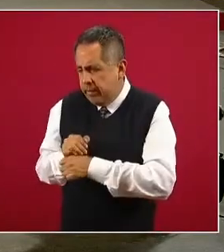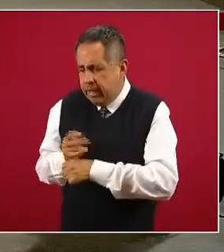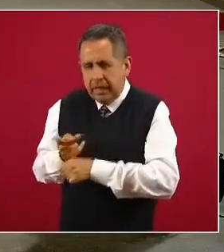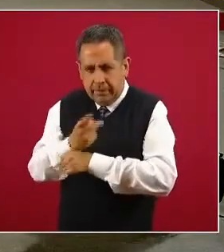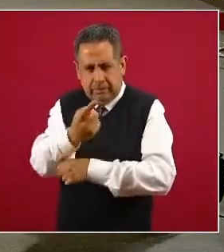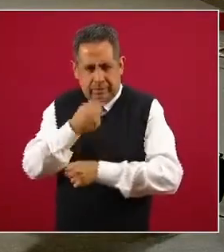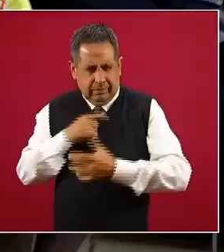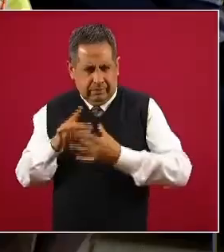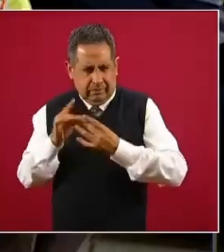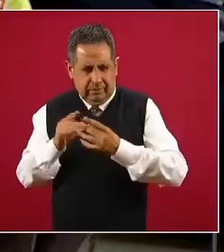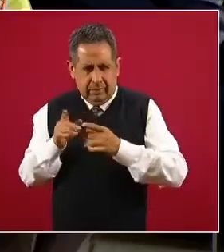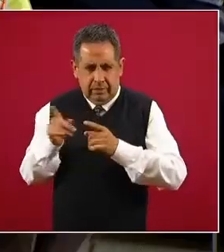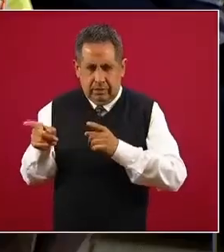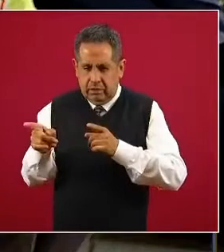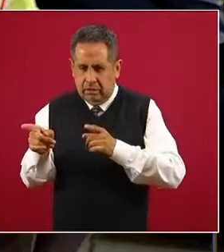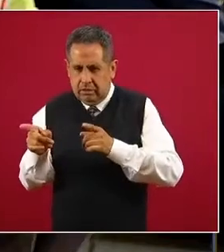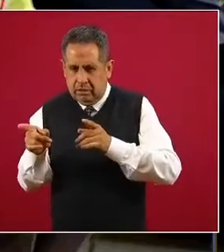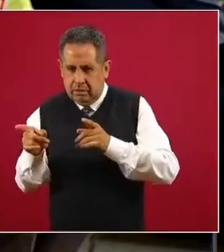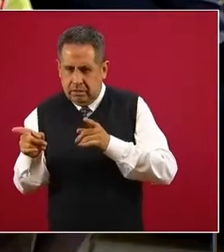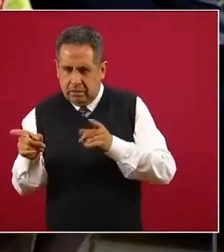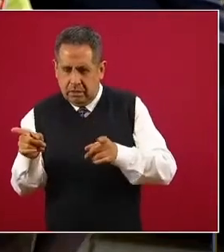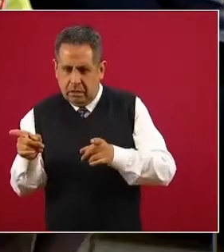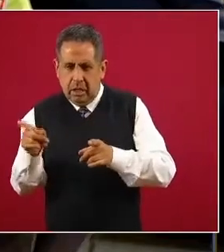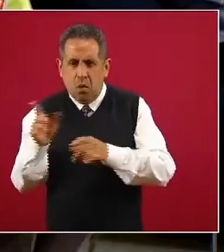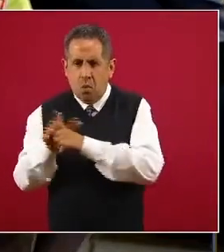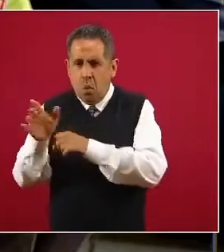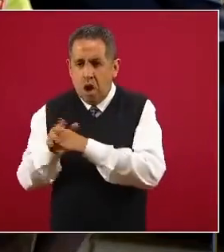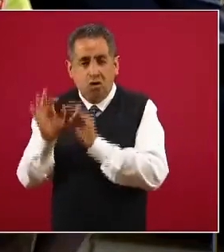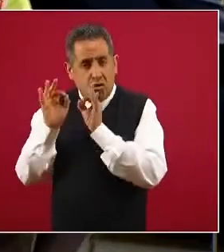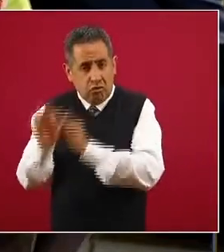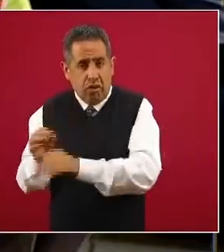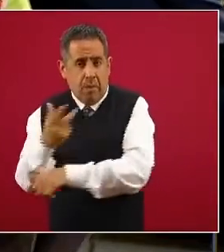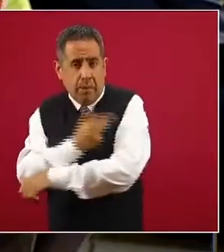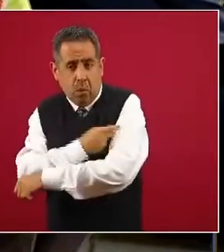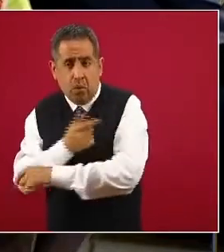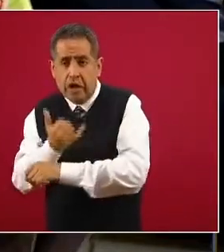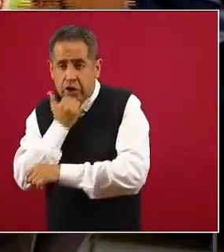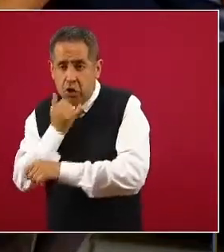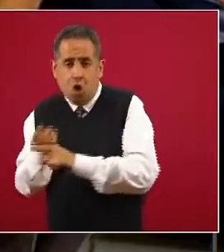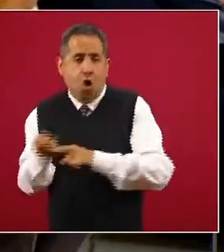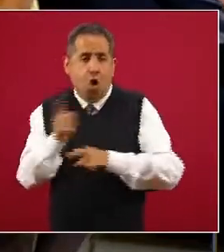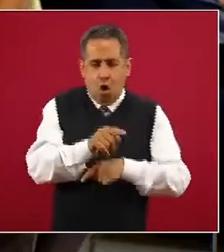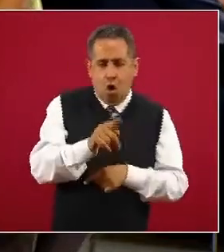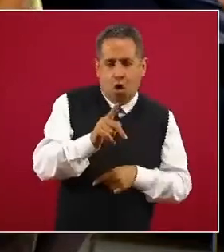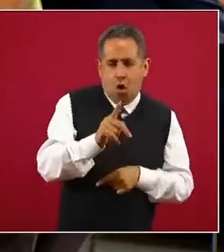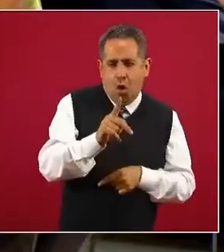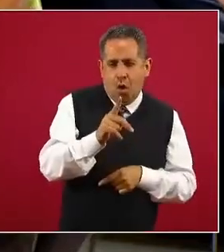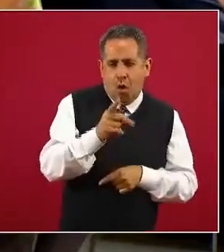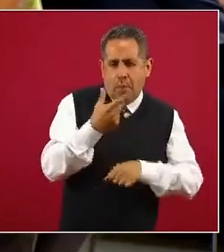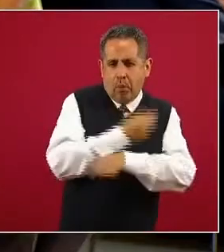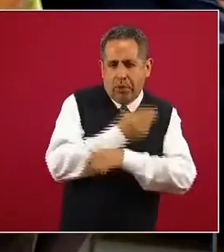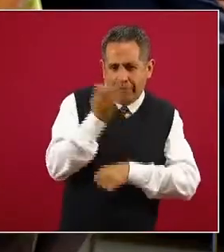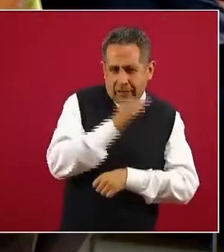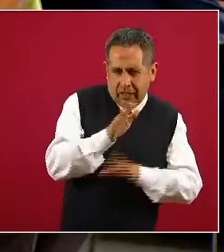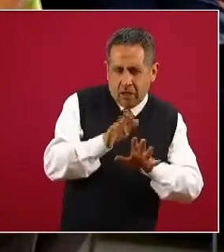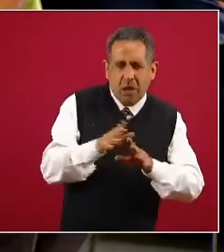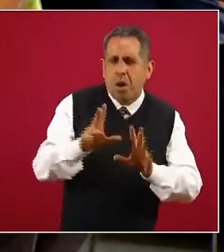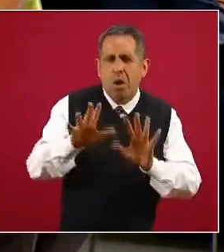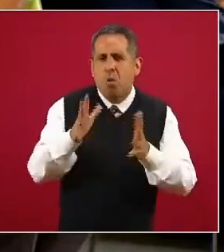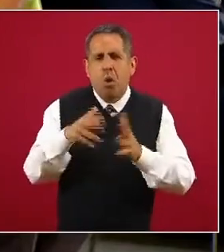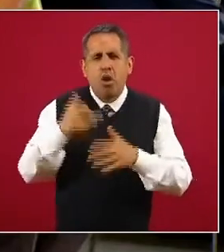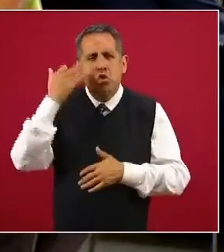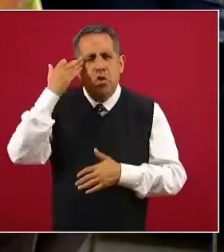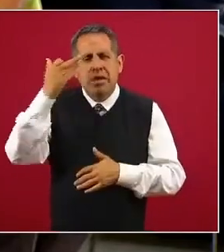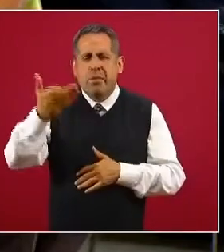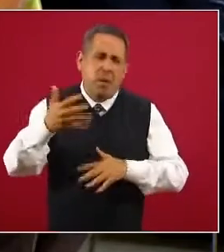nos está explicando de si sería efecto directo de la vacuna o no. Más o menos eso, ¿cuánto tiempo